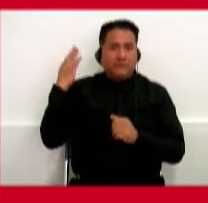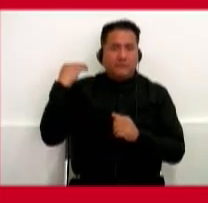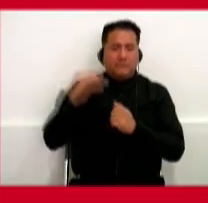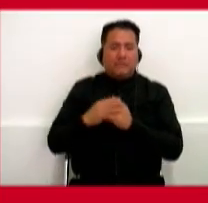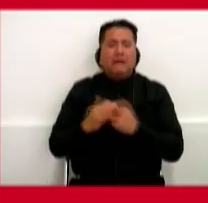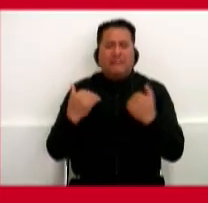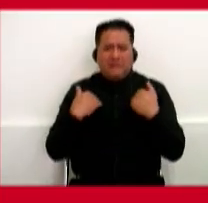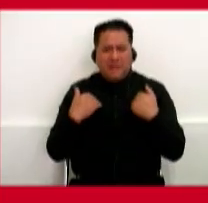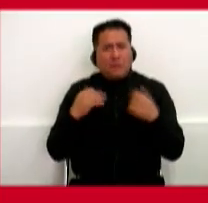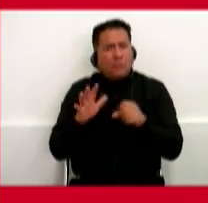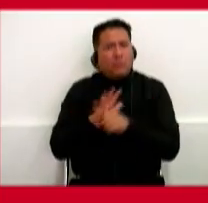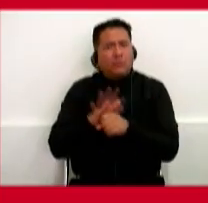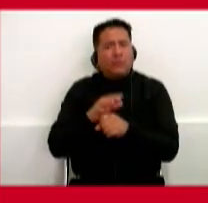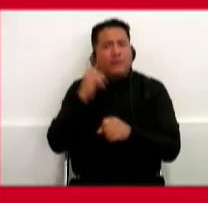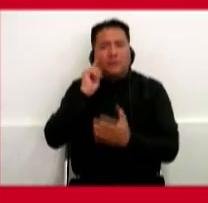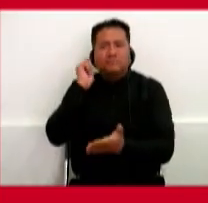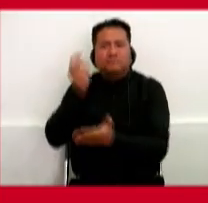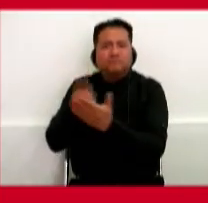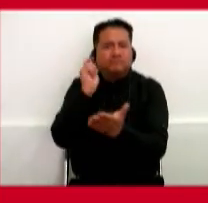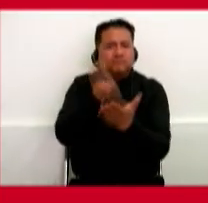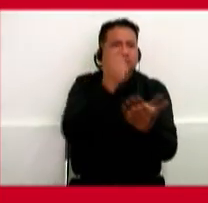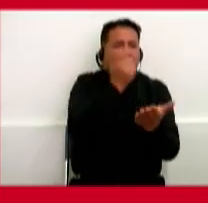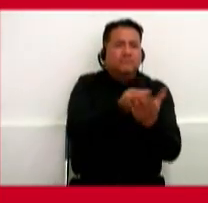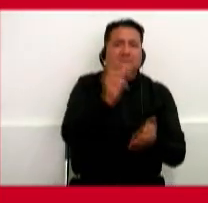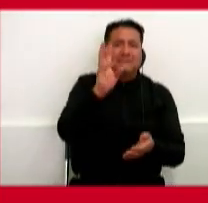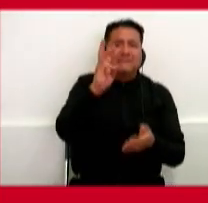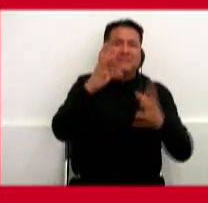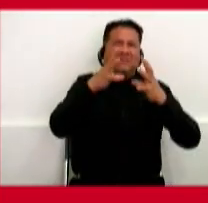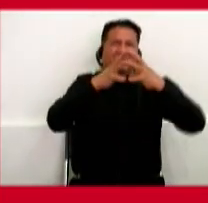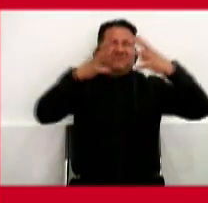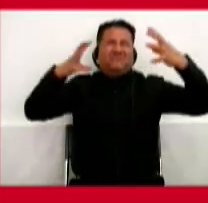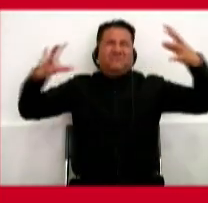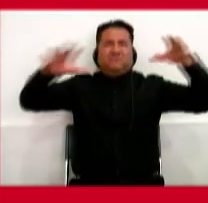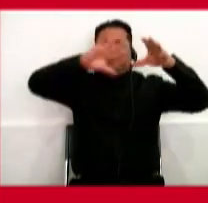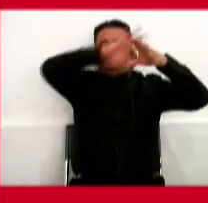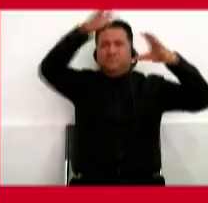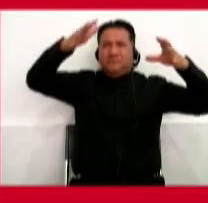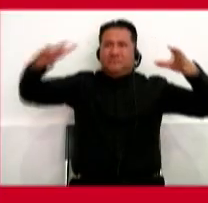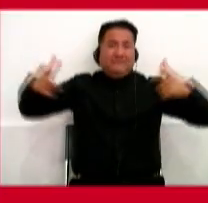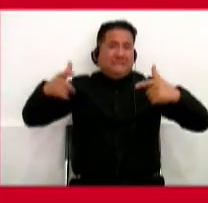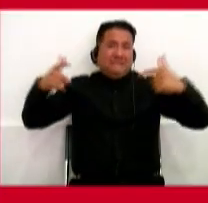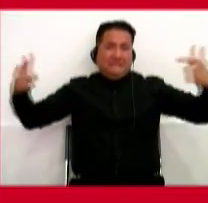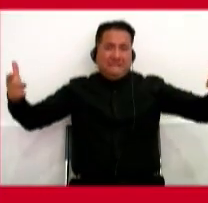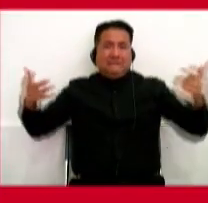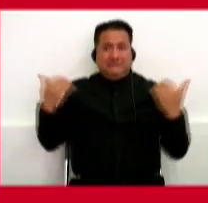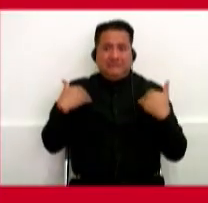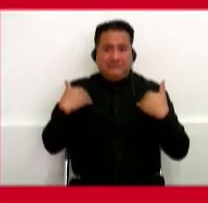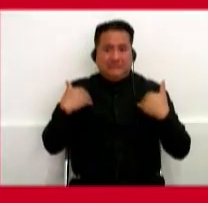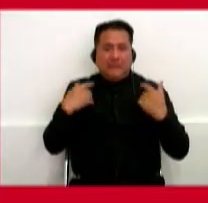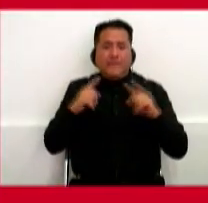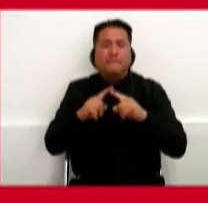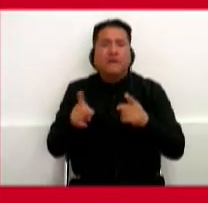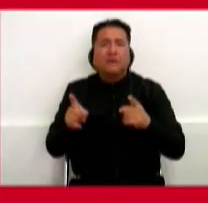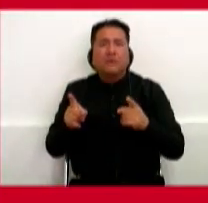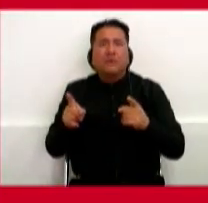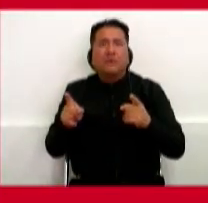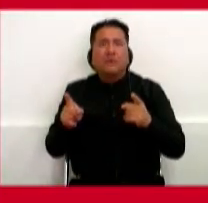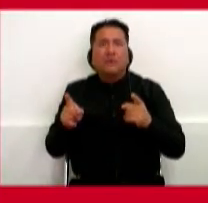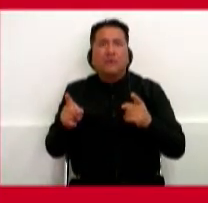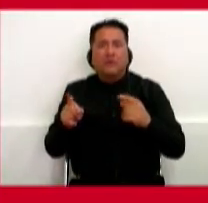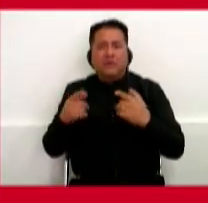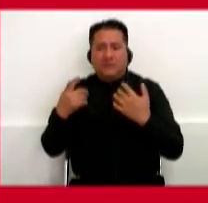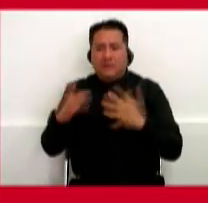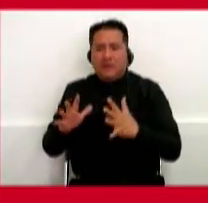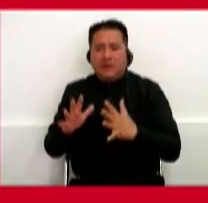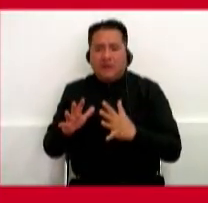6 camiones adicionales y con esta iniciativa de incremento de payload hemos podido